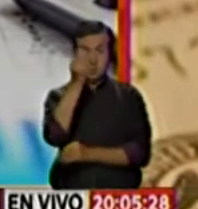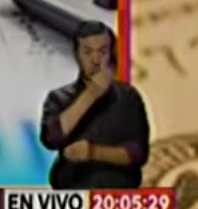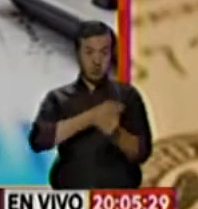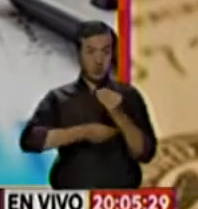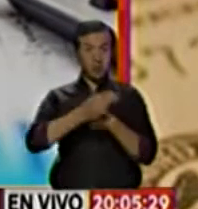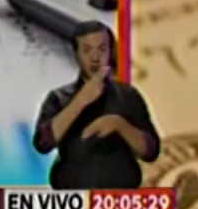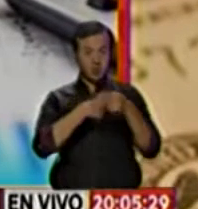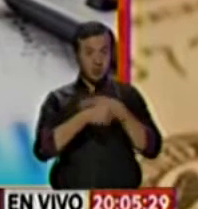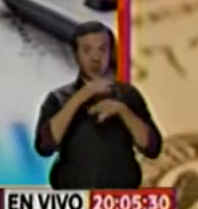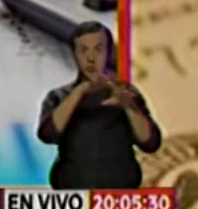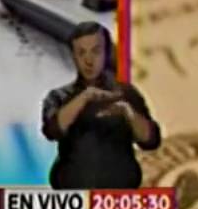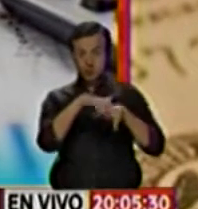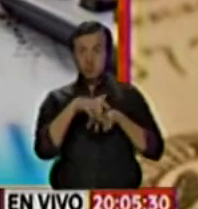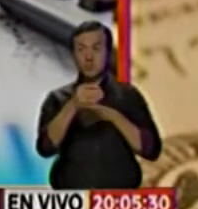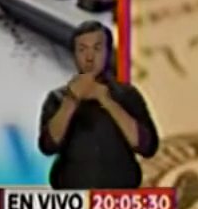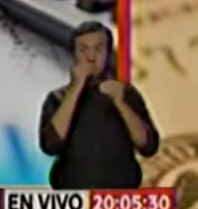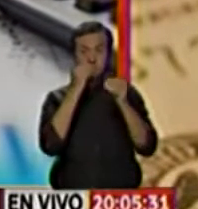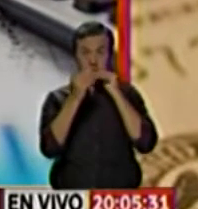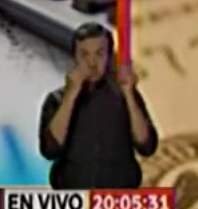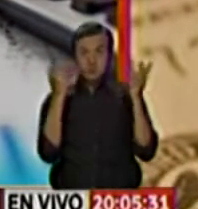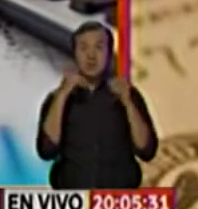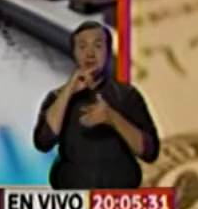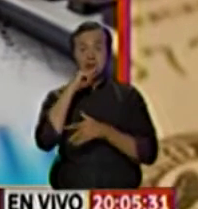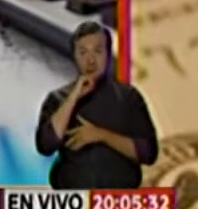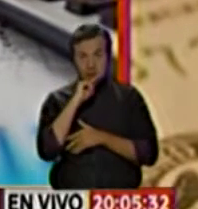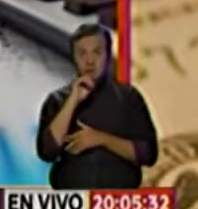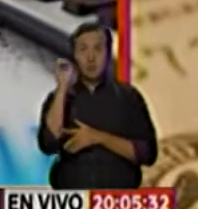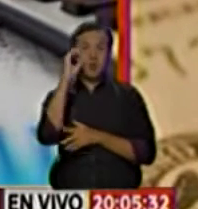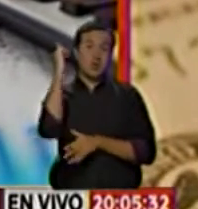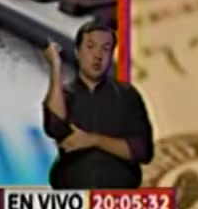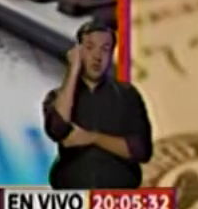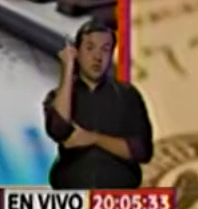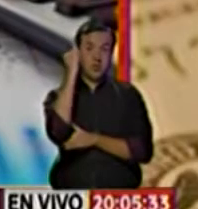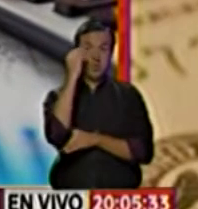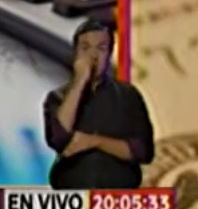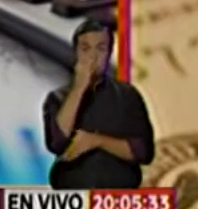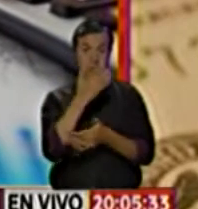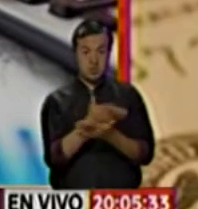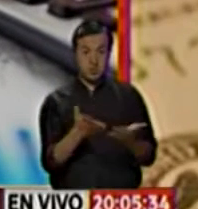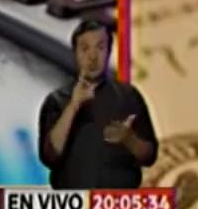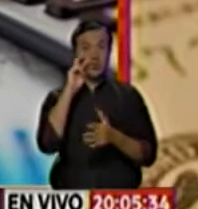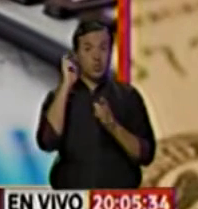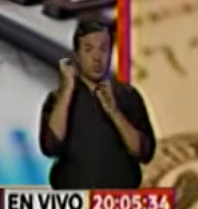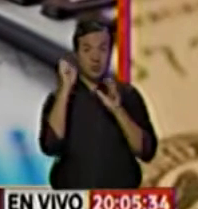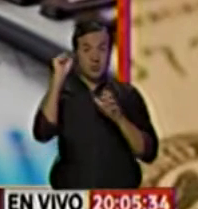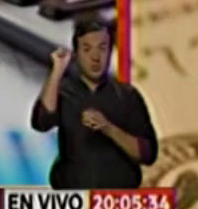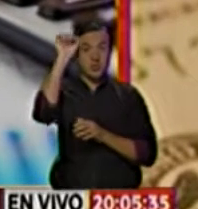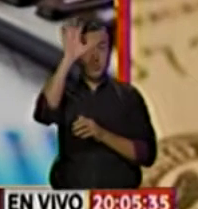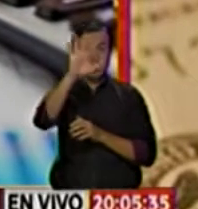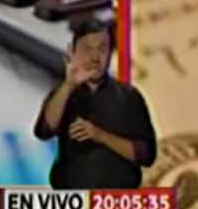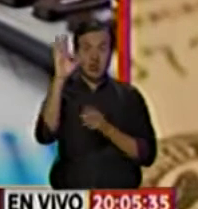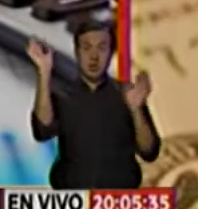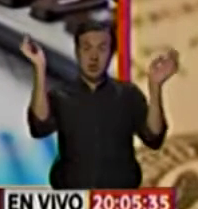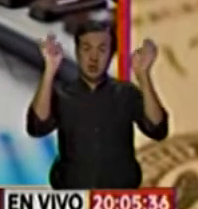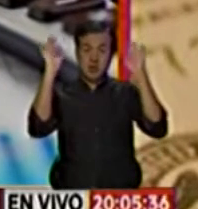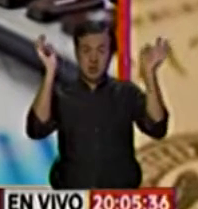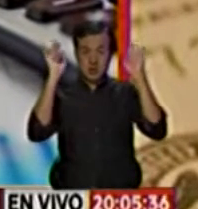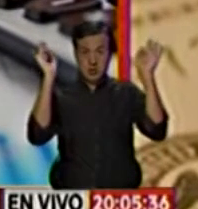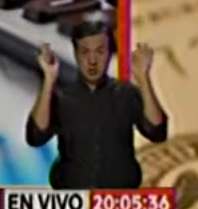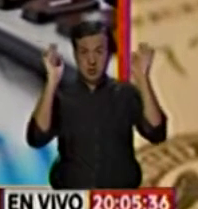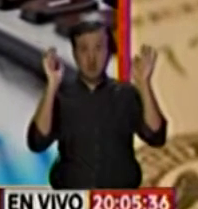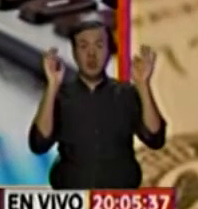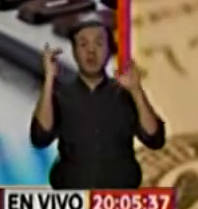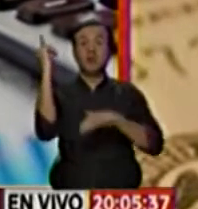como comercio, agrícola, alimentos frescos, congelados e industrializados, turismo, cinematografía, energías renovables